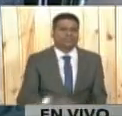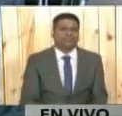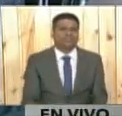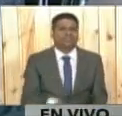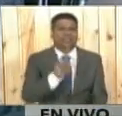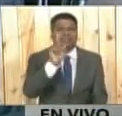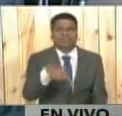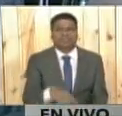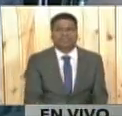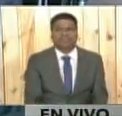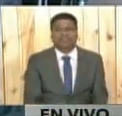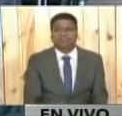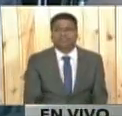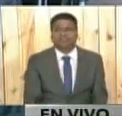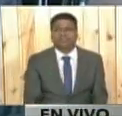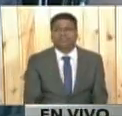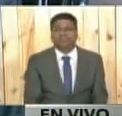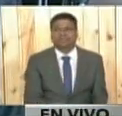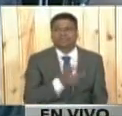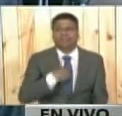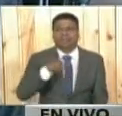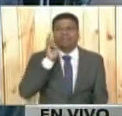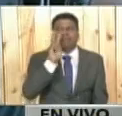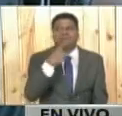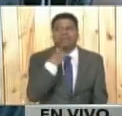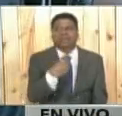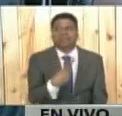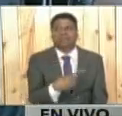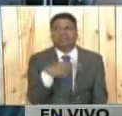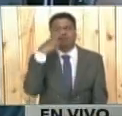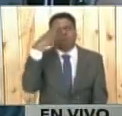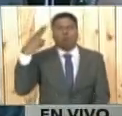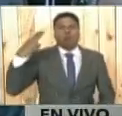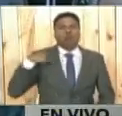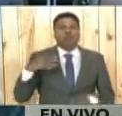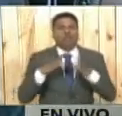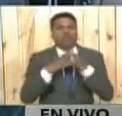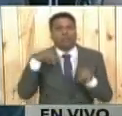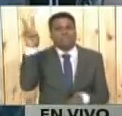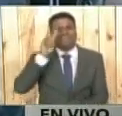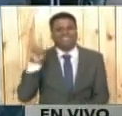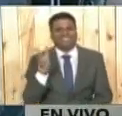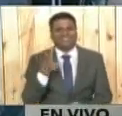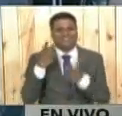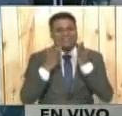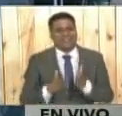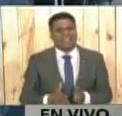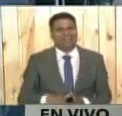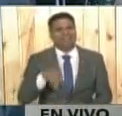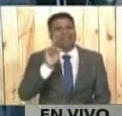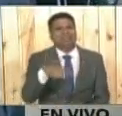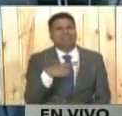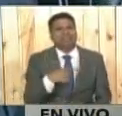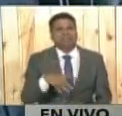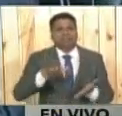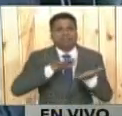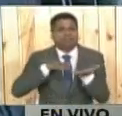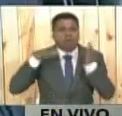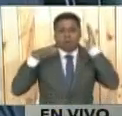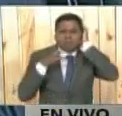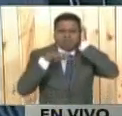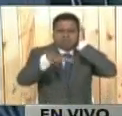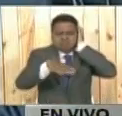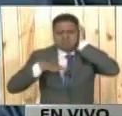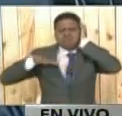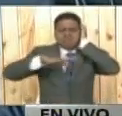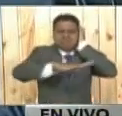Además, miren lo que dice aquí, un orgullo para todos los venezolanos. Además del disjockey Fidias